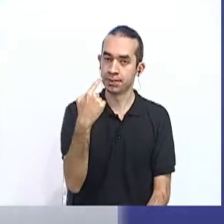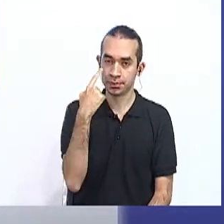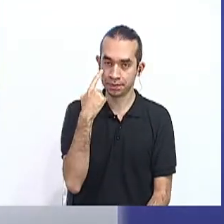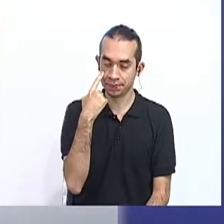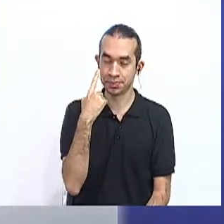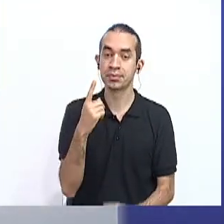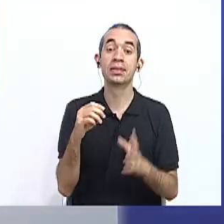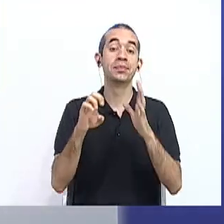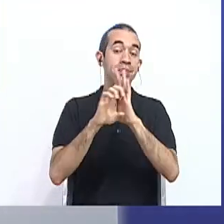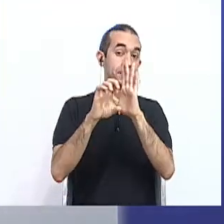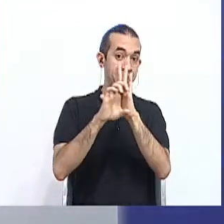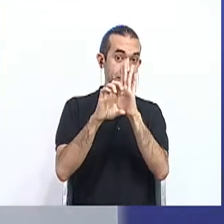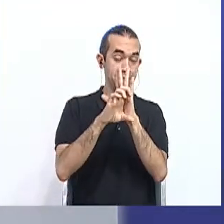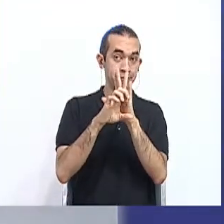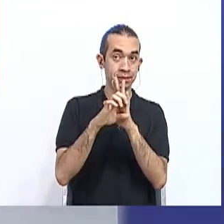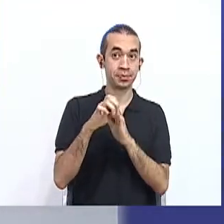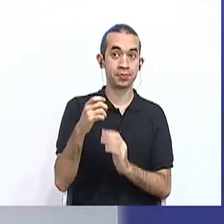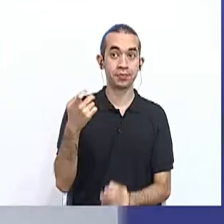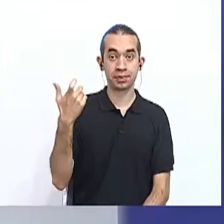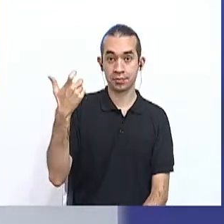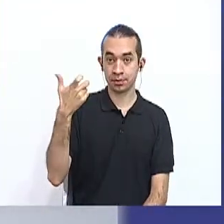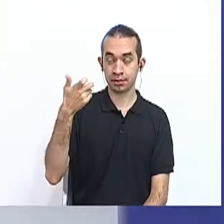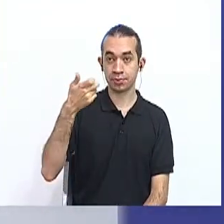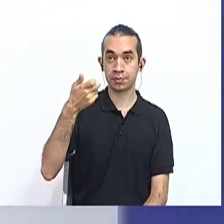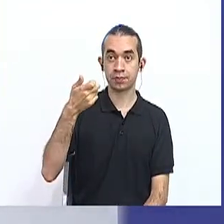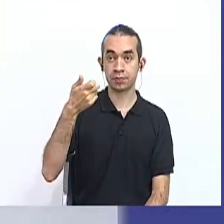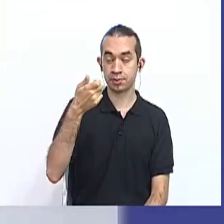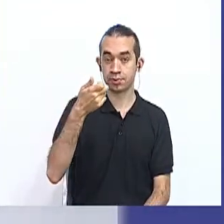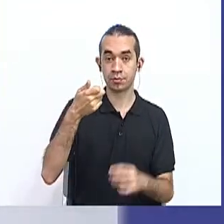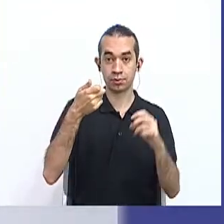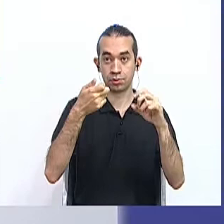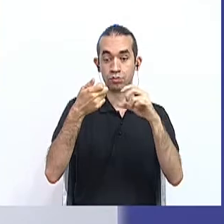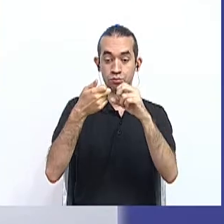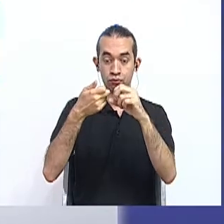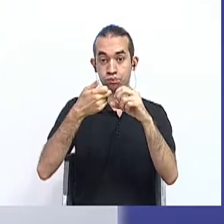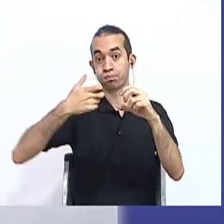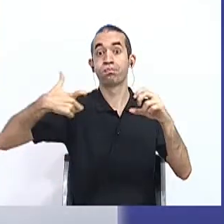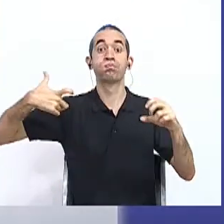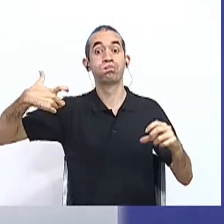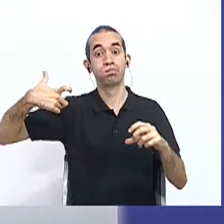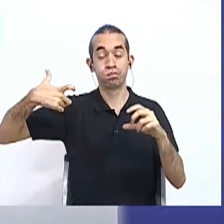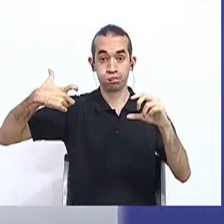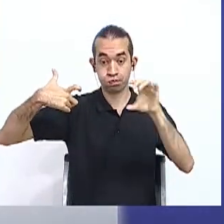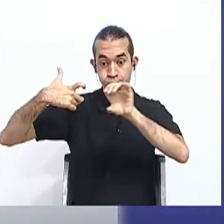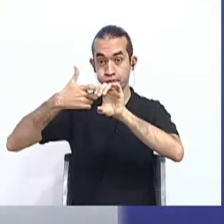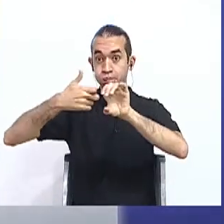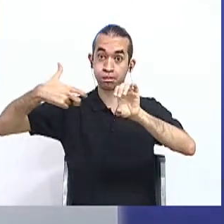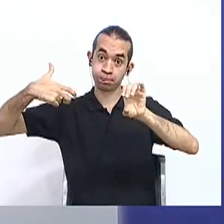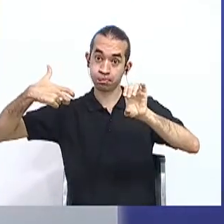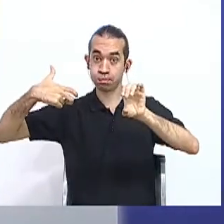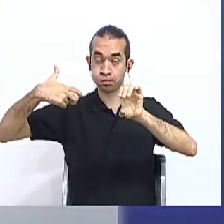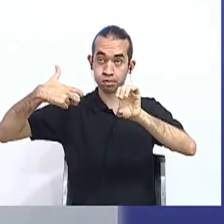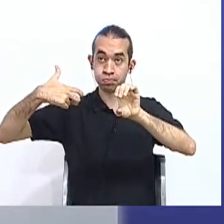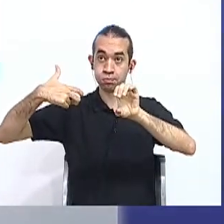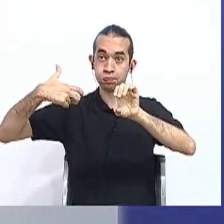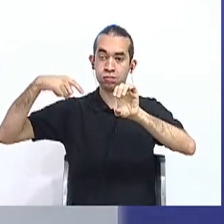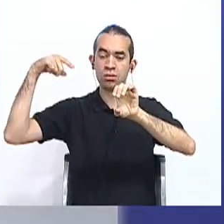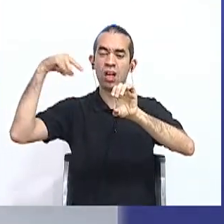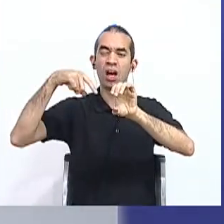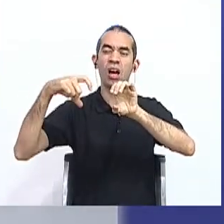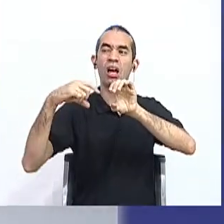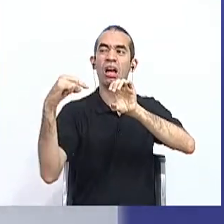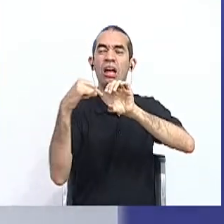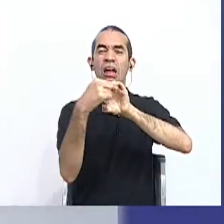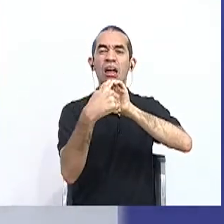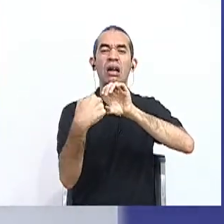ejemplo, cuando tengo la jeringa con el émbolo salido, en este momento, ¿qué hay dentro de la